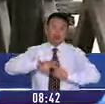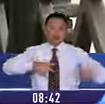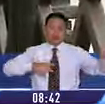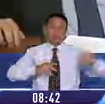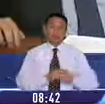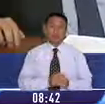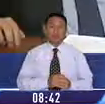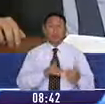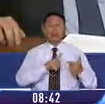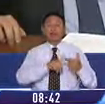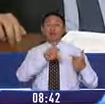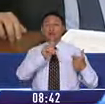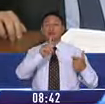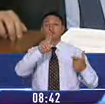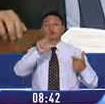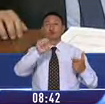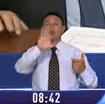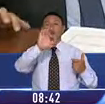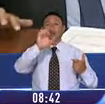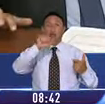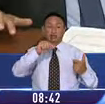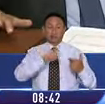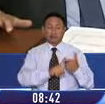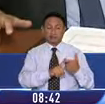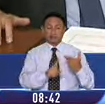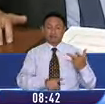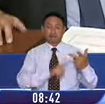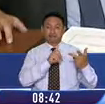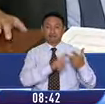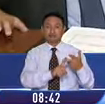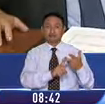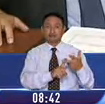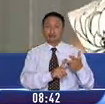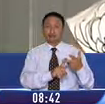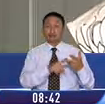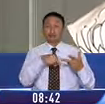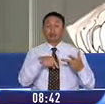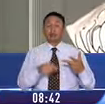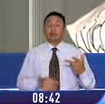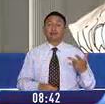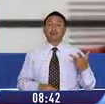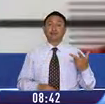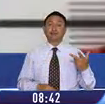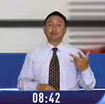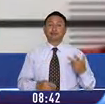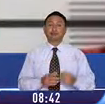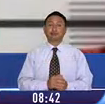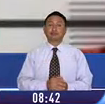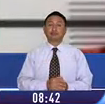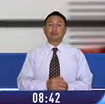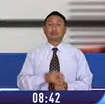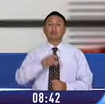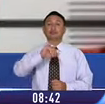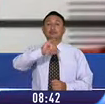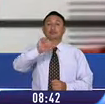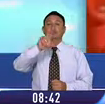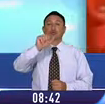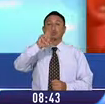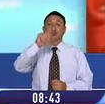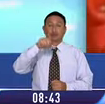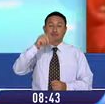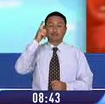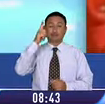fila, entre otros, María de los Ángeles Duarte, también exfuncionaria del Correísmo, Junior Roldán, líder de